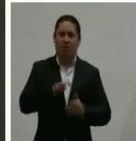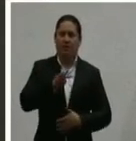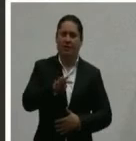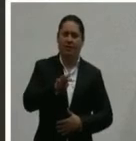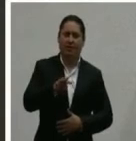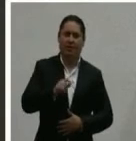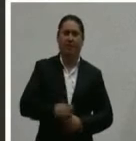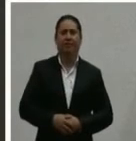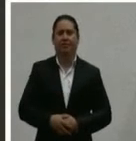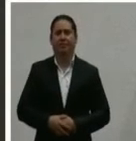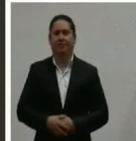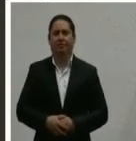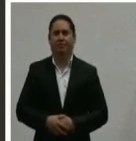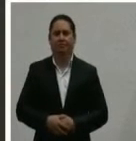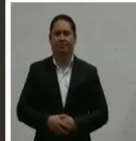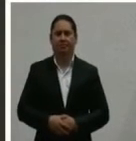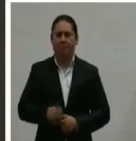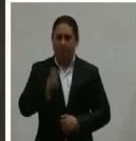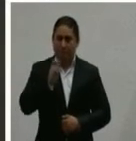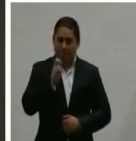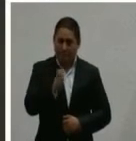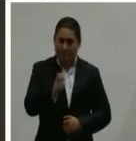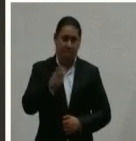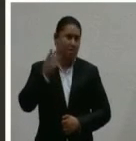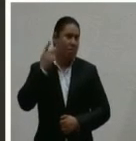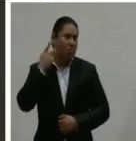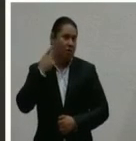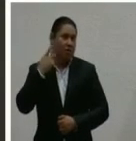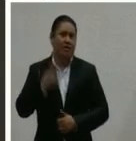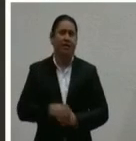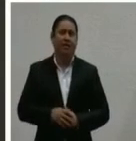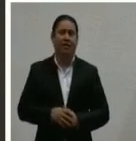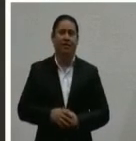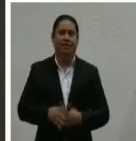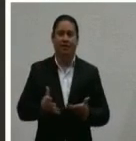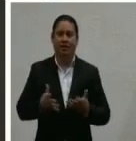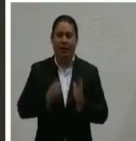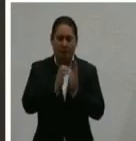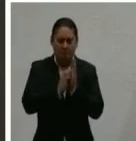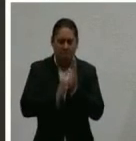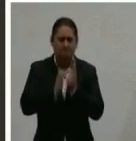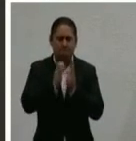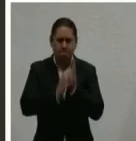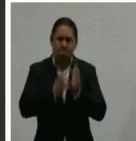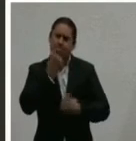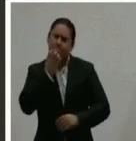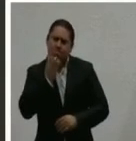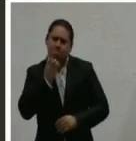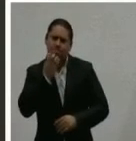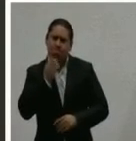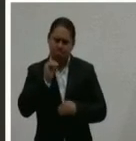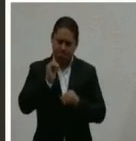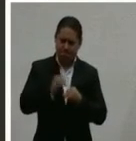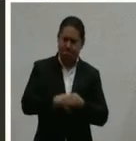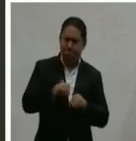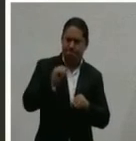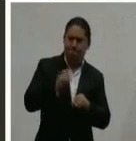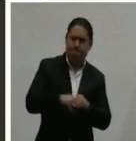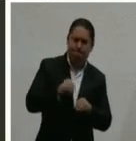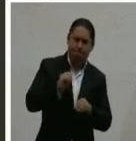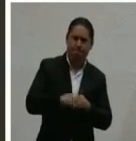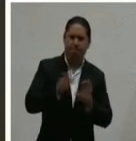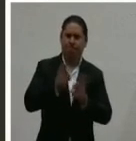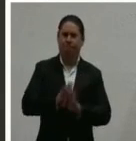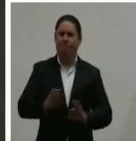2019, logrando con esta política pública de austeridad ahorros importantes que se